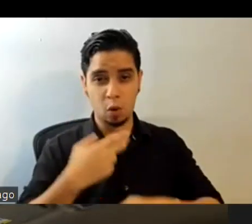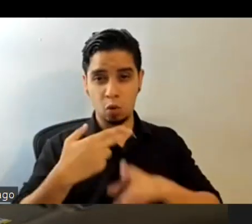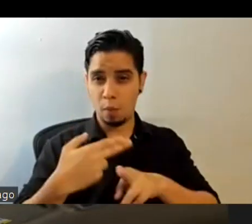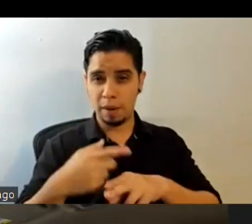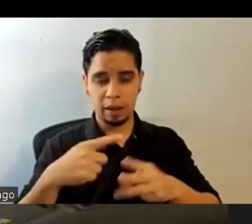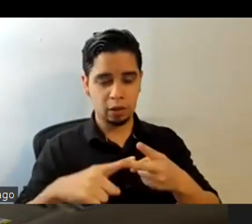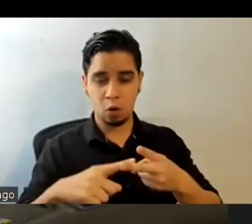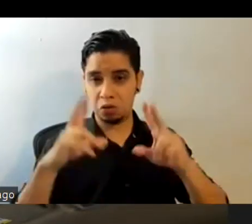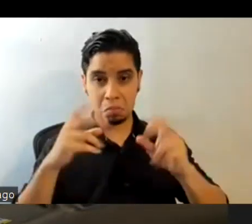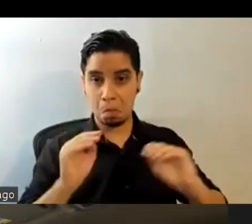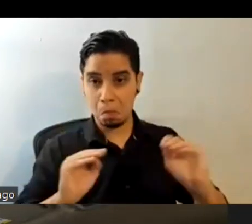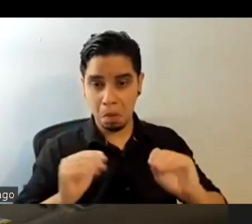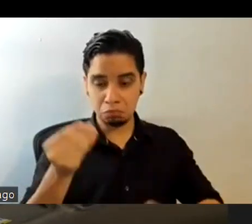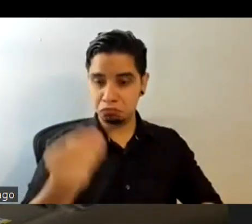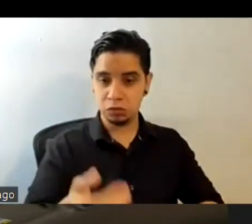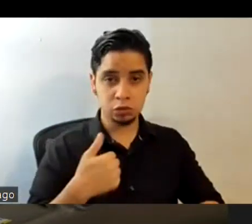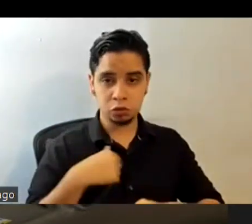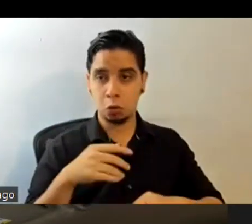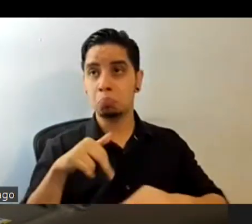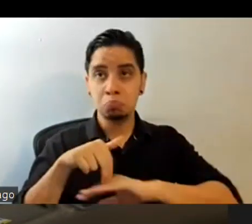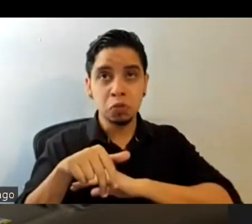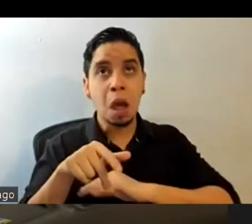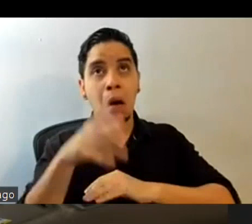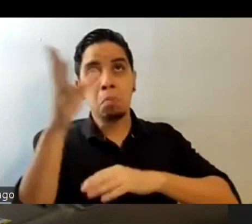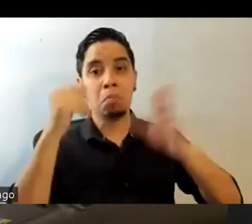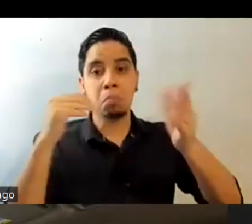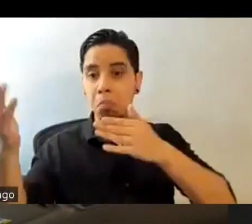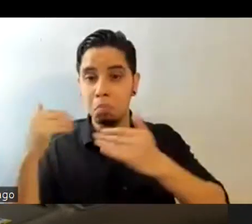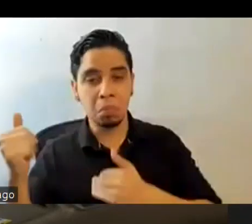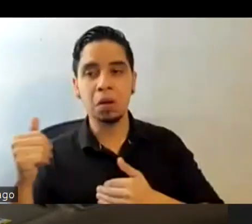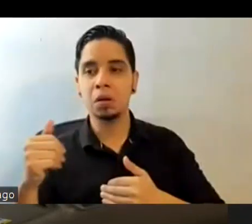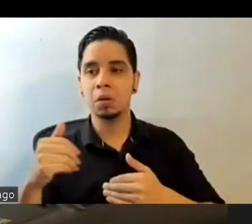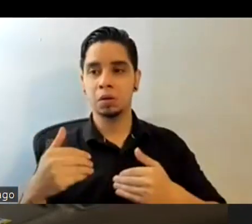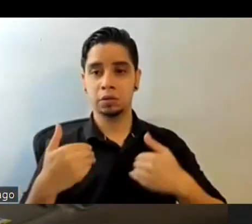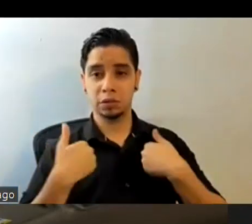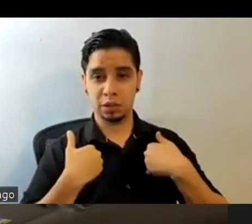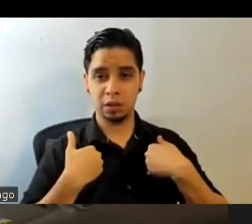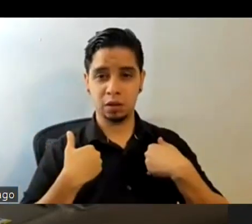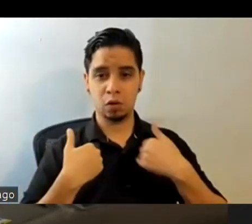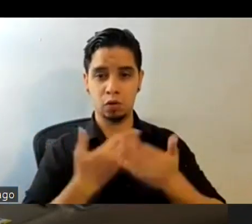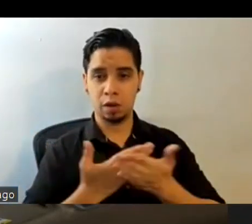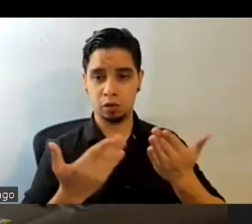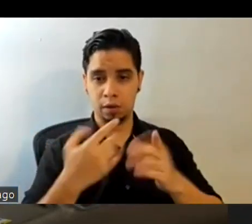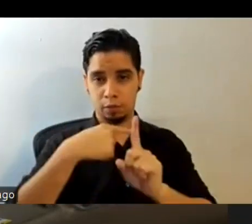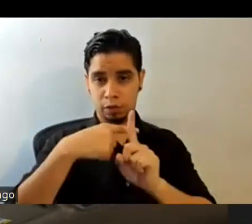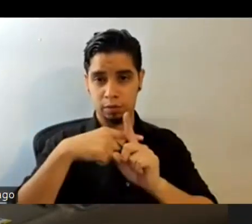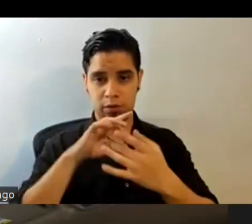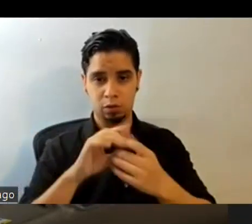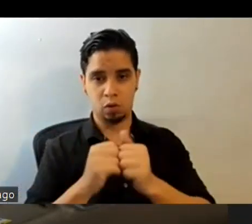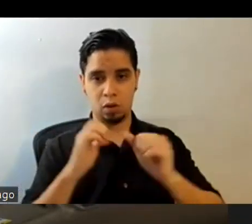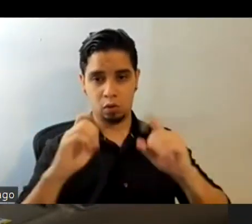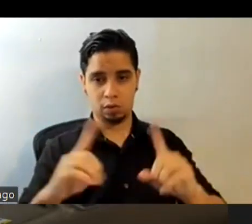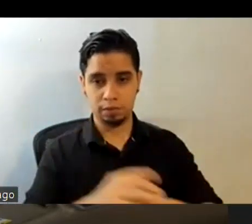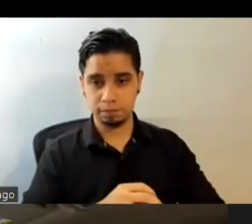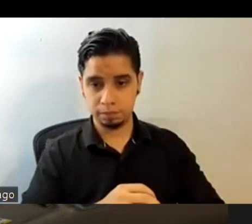sus intereses, se pudo enterar de muchas cosas que no sabía y tiene una referencia positiva con la educación. Sí,